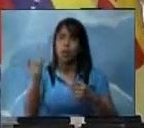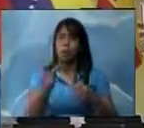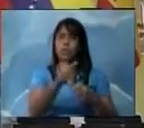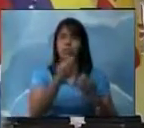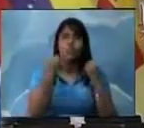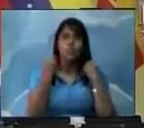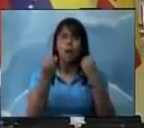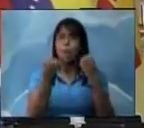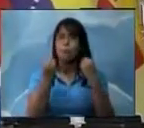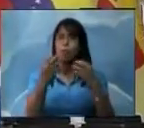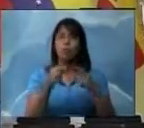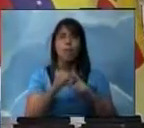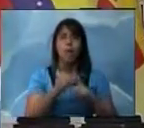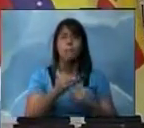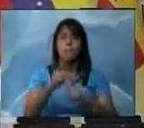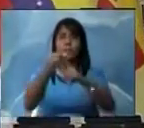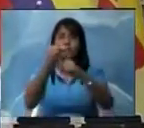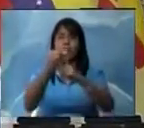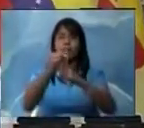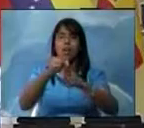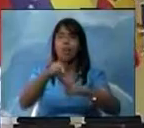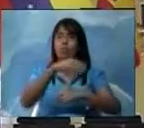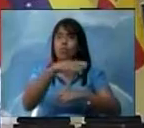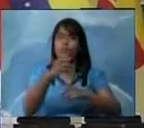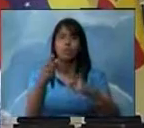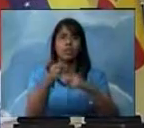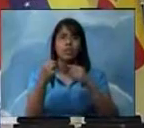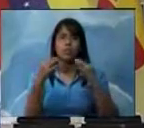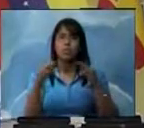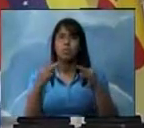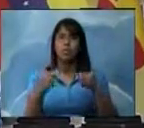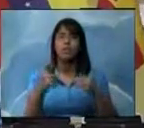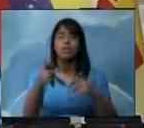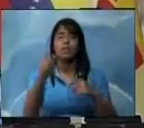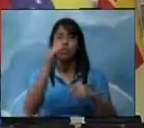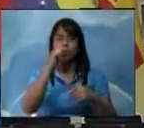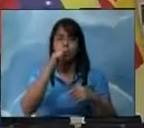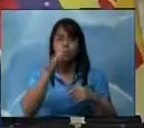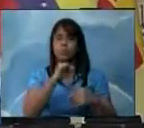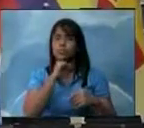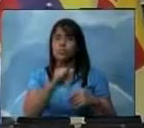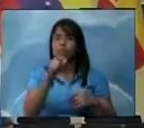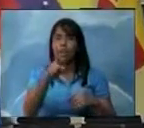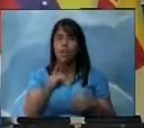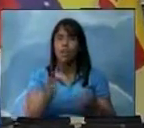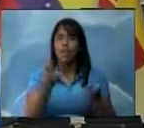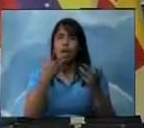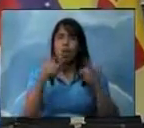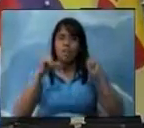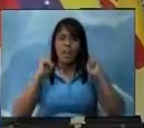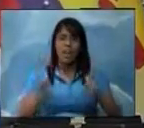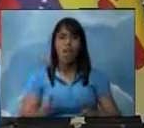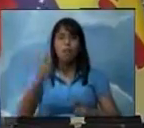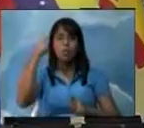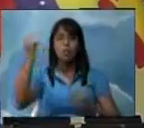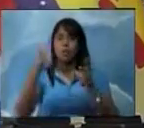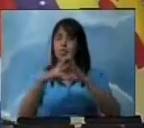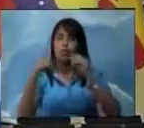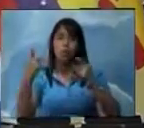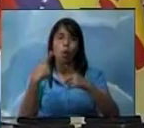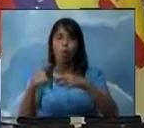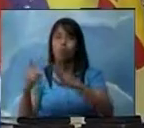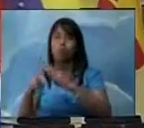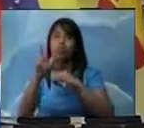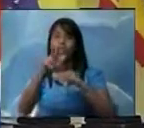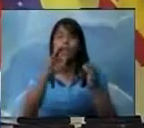persona muy especial, fuera de serie. Daniel era un ejemplo para sus otros